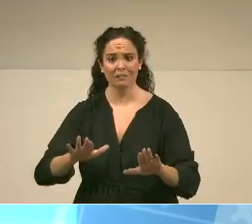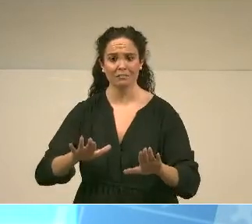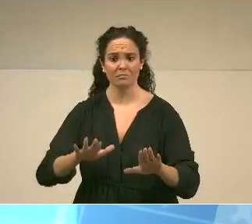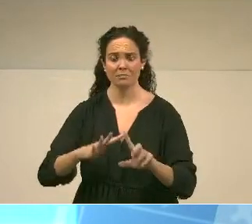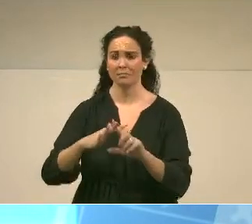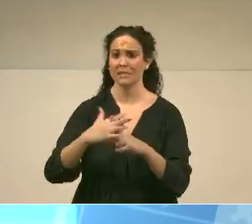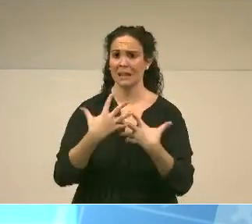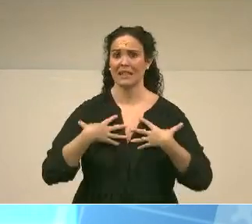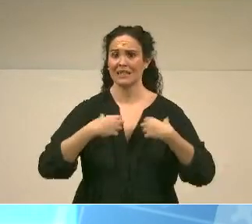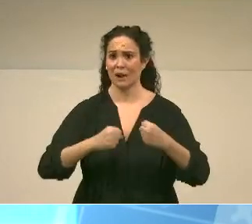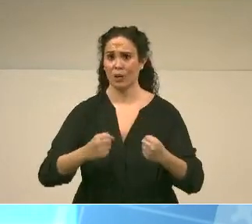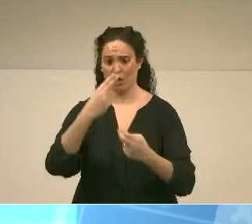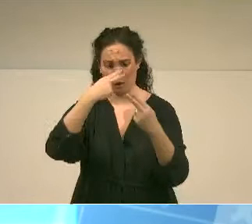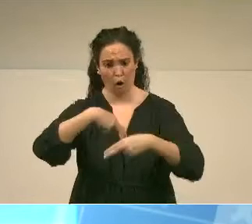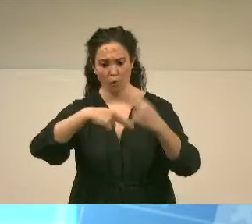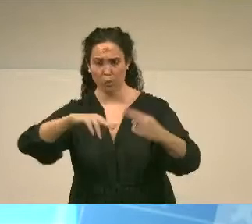besteen osasuna babestea.